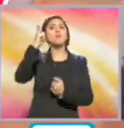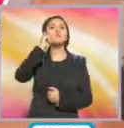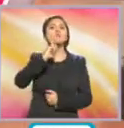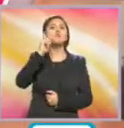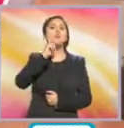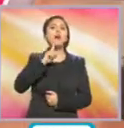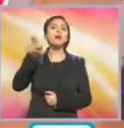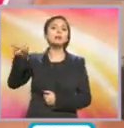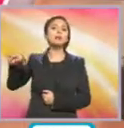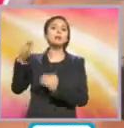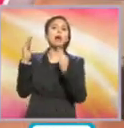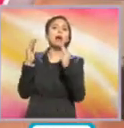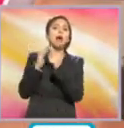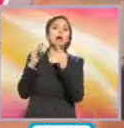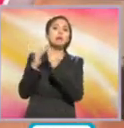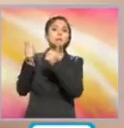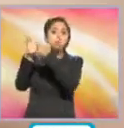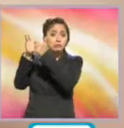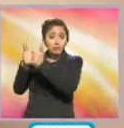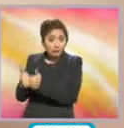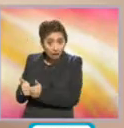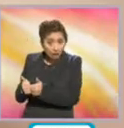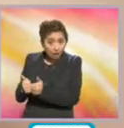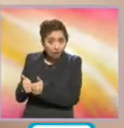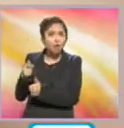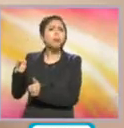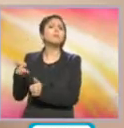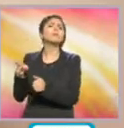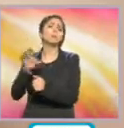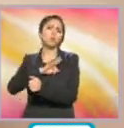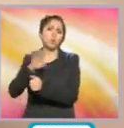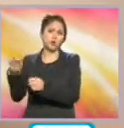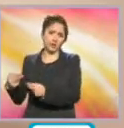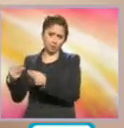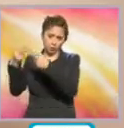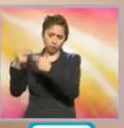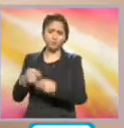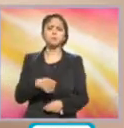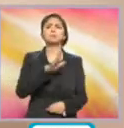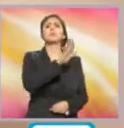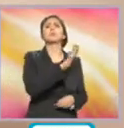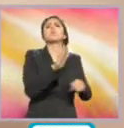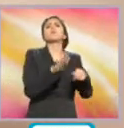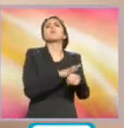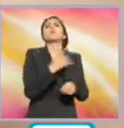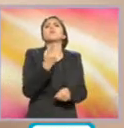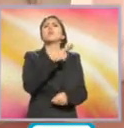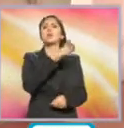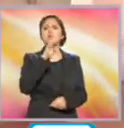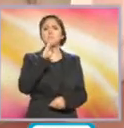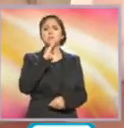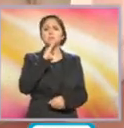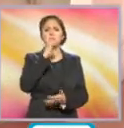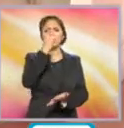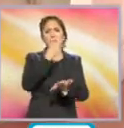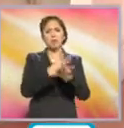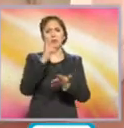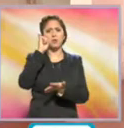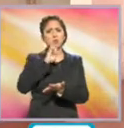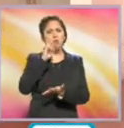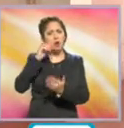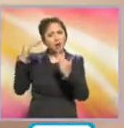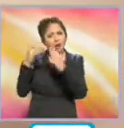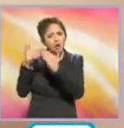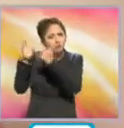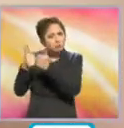¿Por qué para amas de casa? Mira, Vicky es una chica que vive con su madrina y le encanta